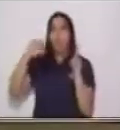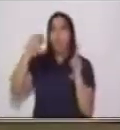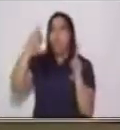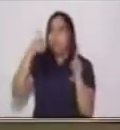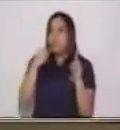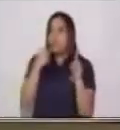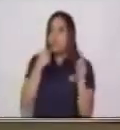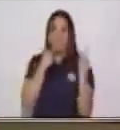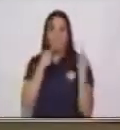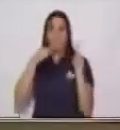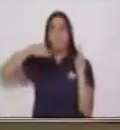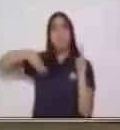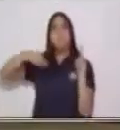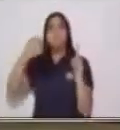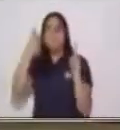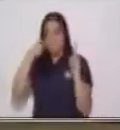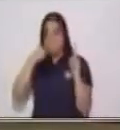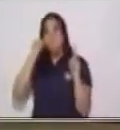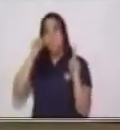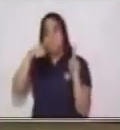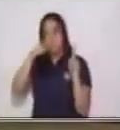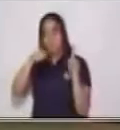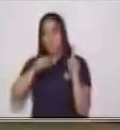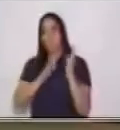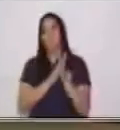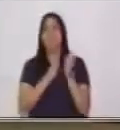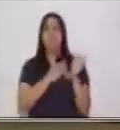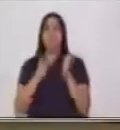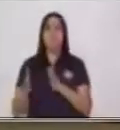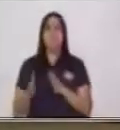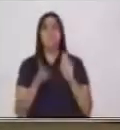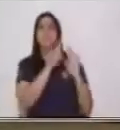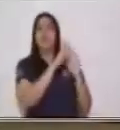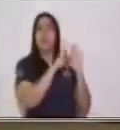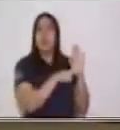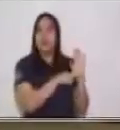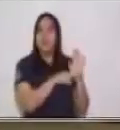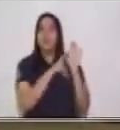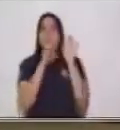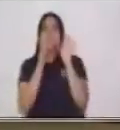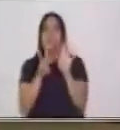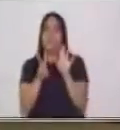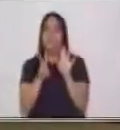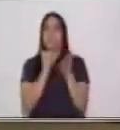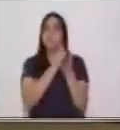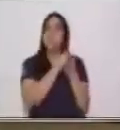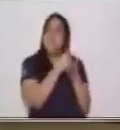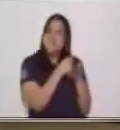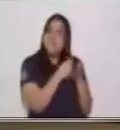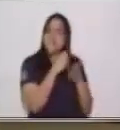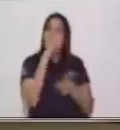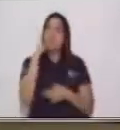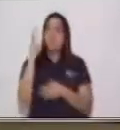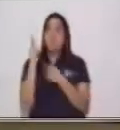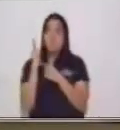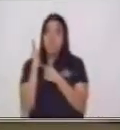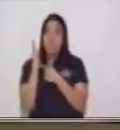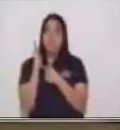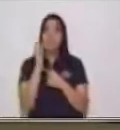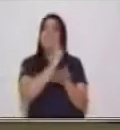no es correcto. Regla número 7. Regla número 7. Se escriben con B las palabras